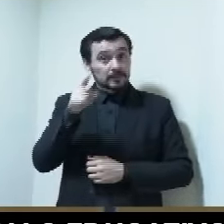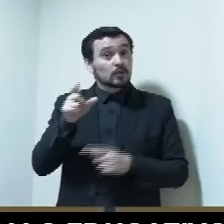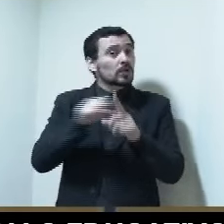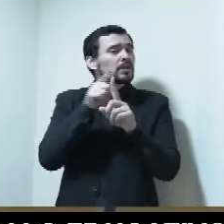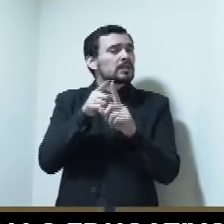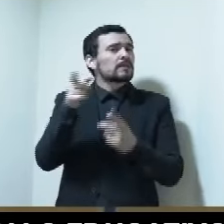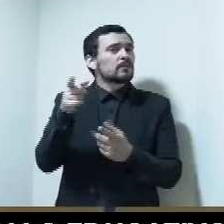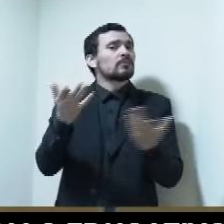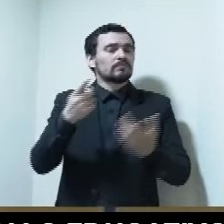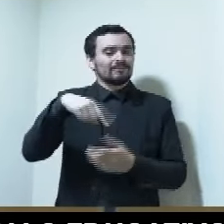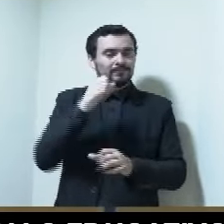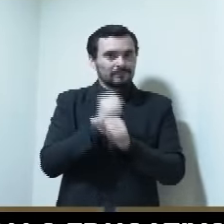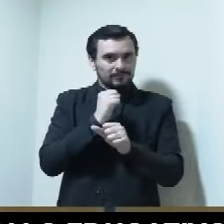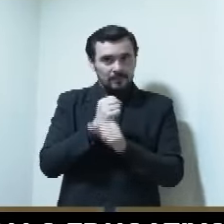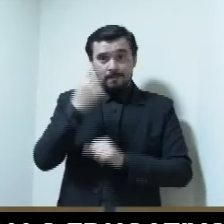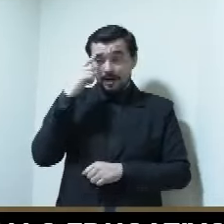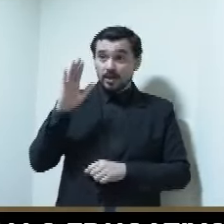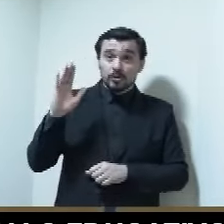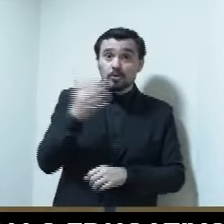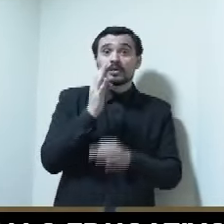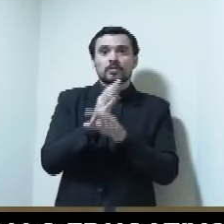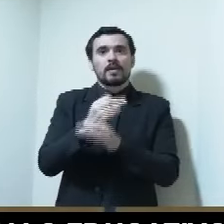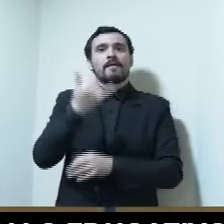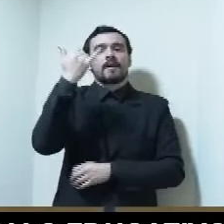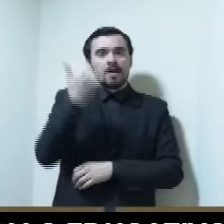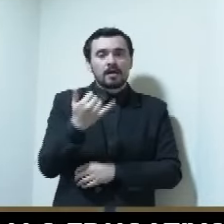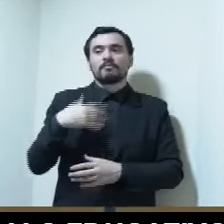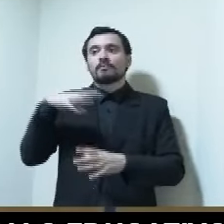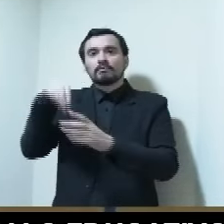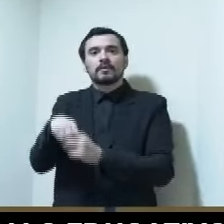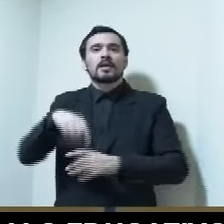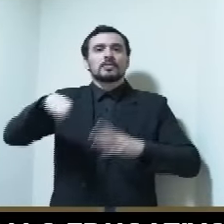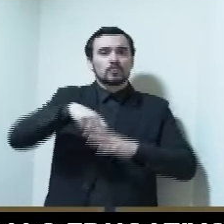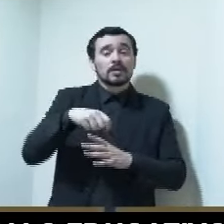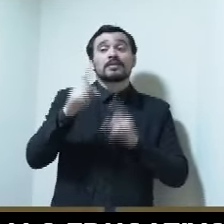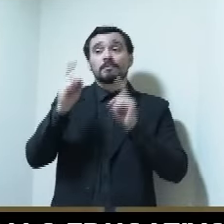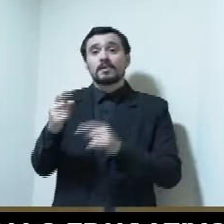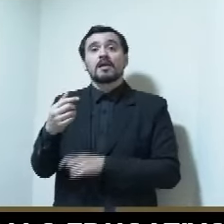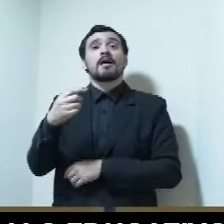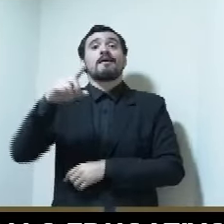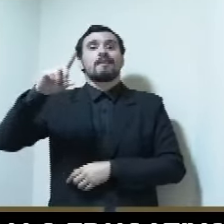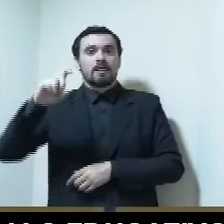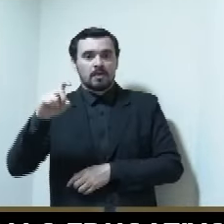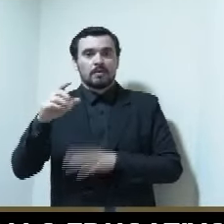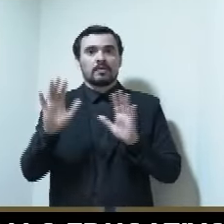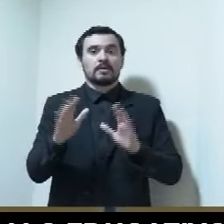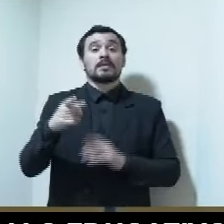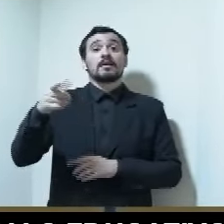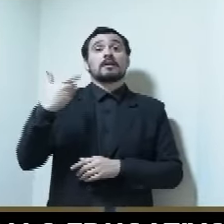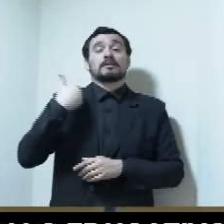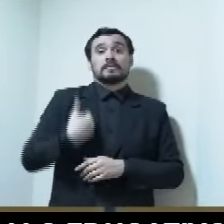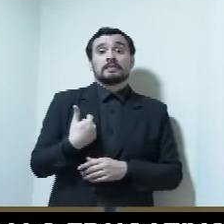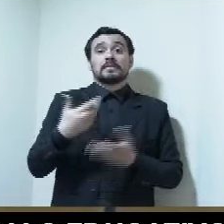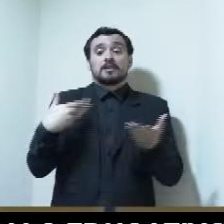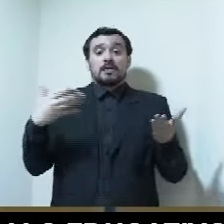programa, estamos trabajando para que todas las escuelas tengan una cocina y acceso a agua potable. Bienes esenciales que lastimosamente para